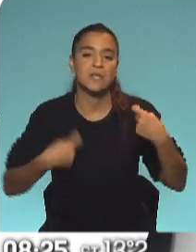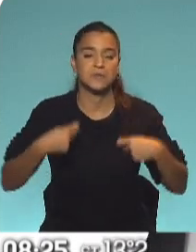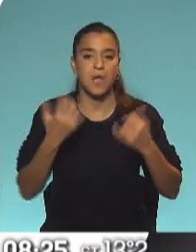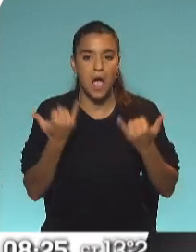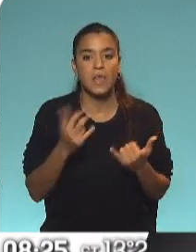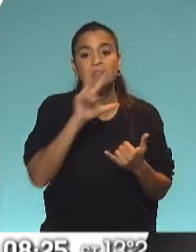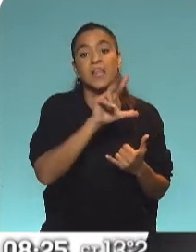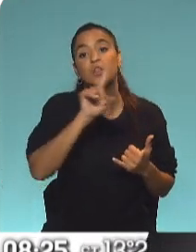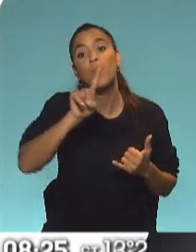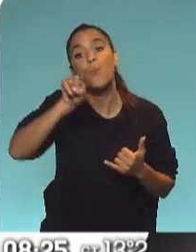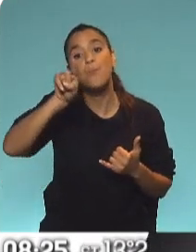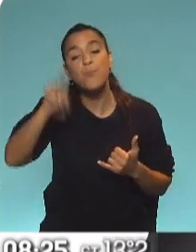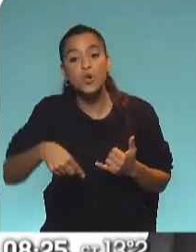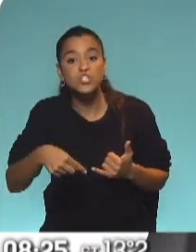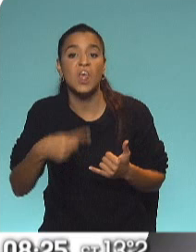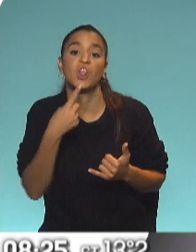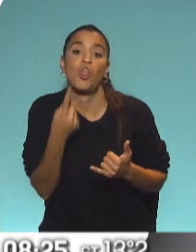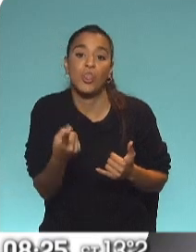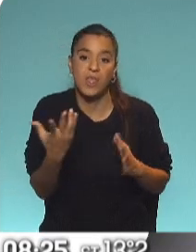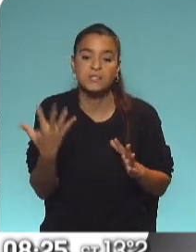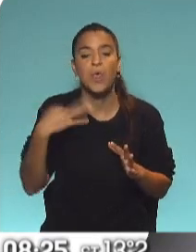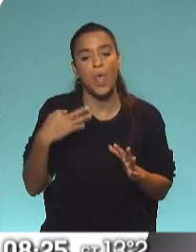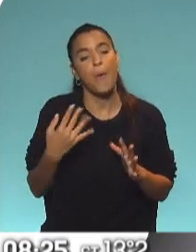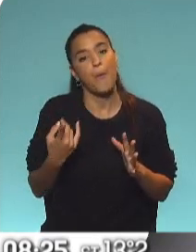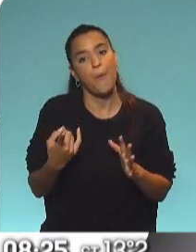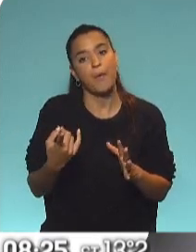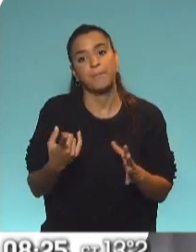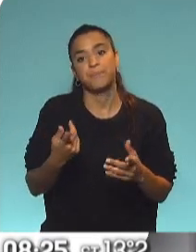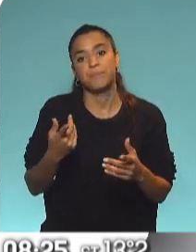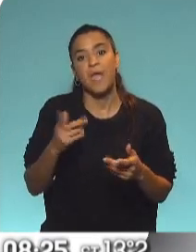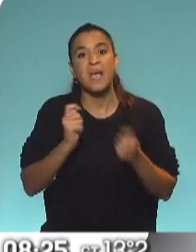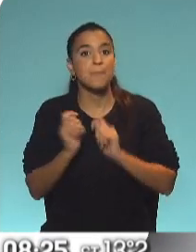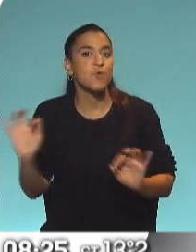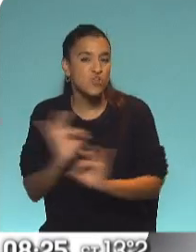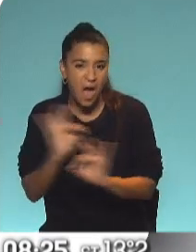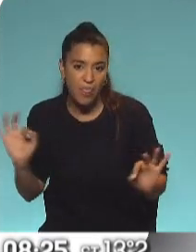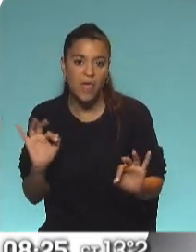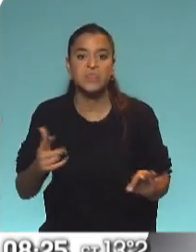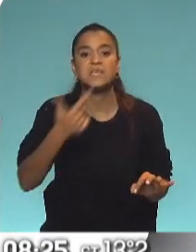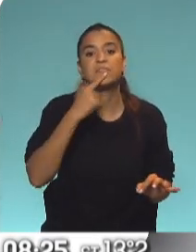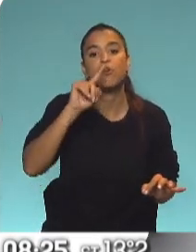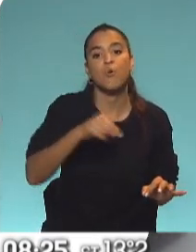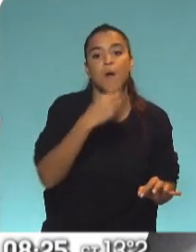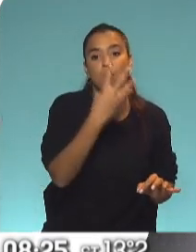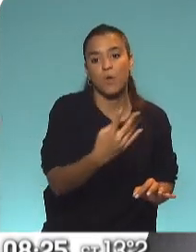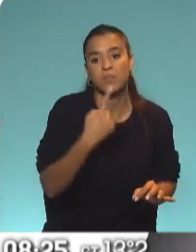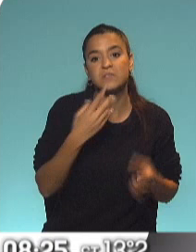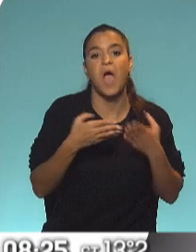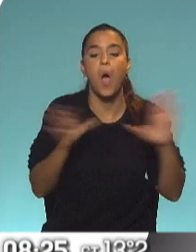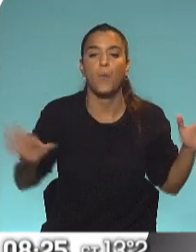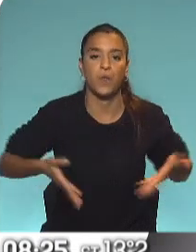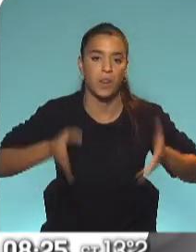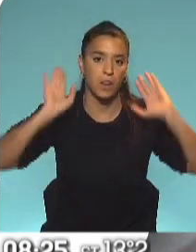El 31% considera que debe mantenerse sin modificaciones y el 17,4% que se debe